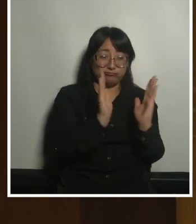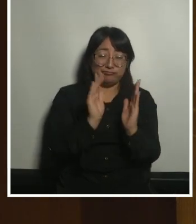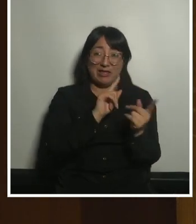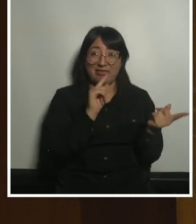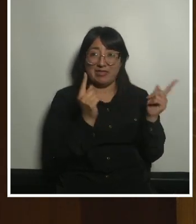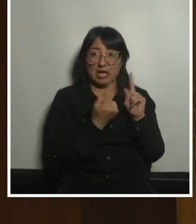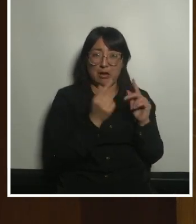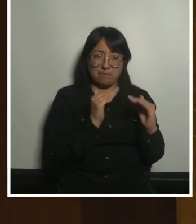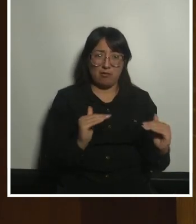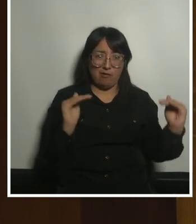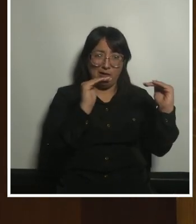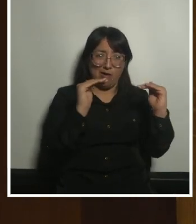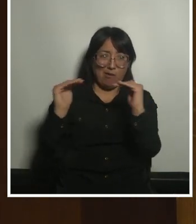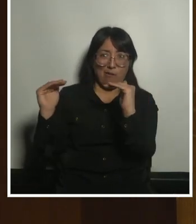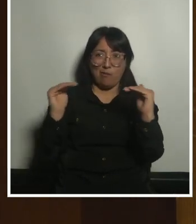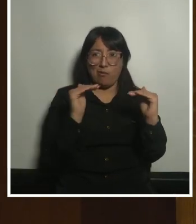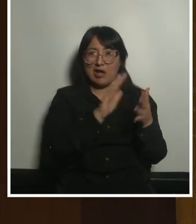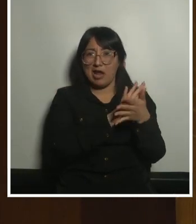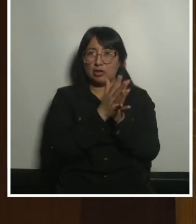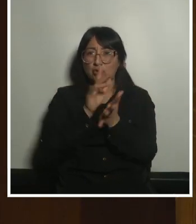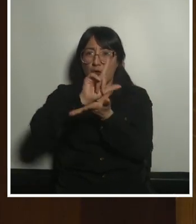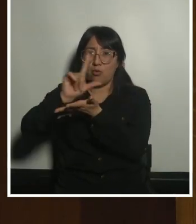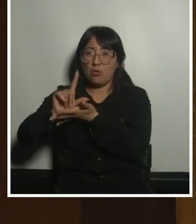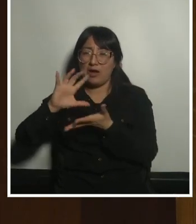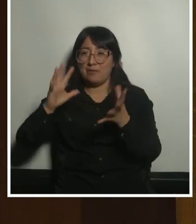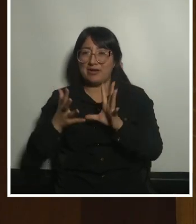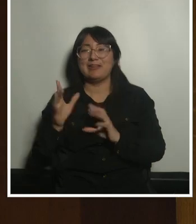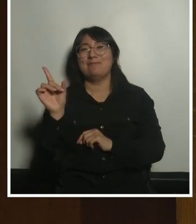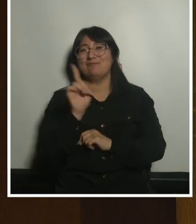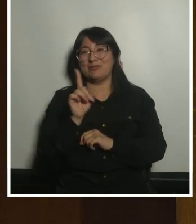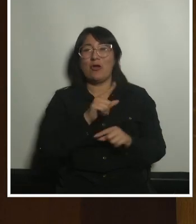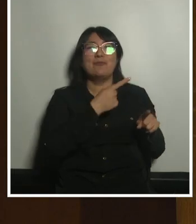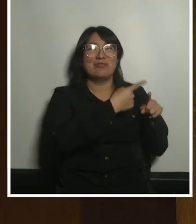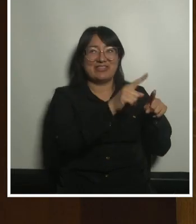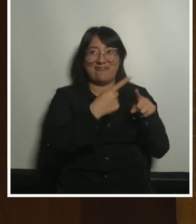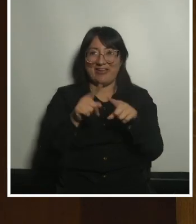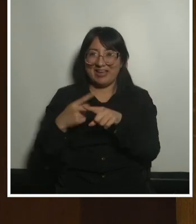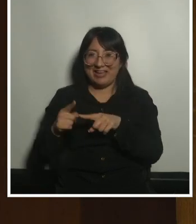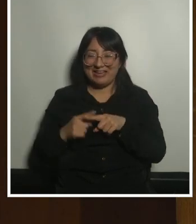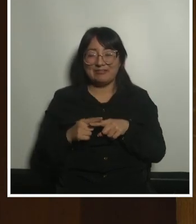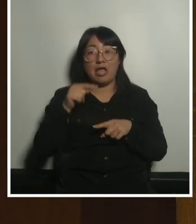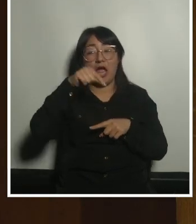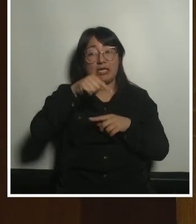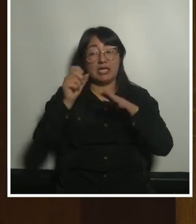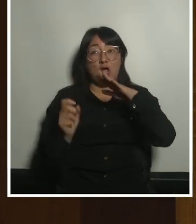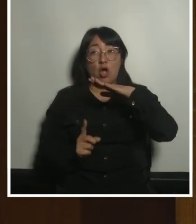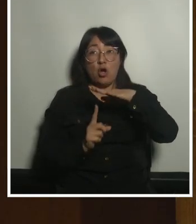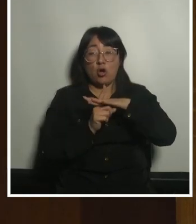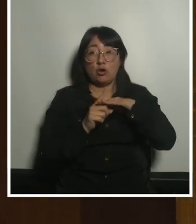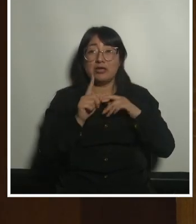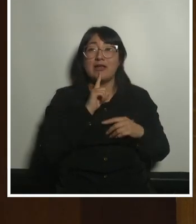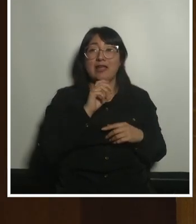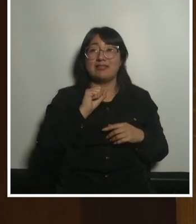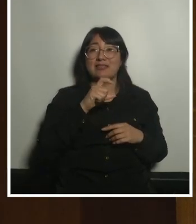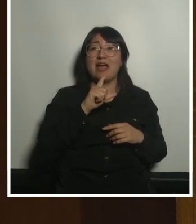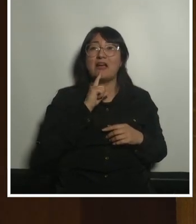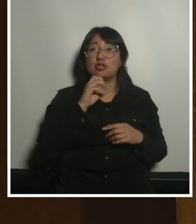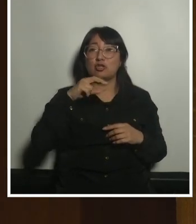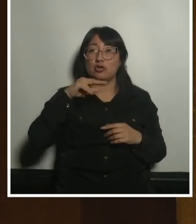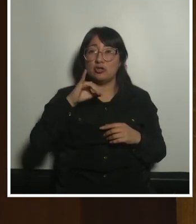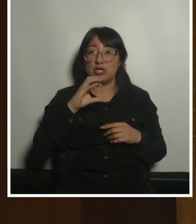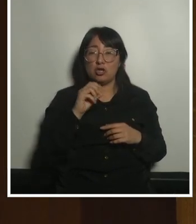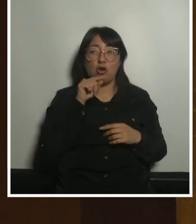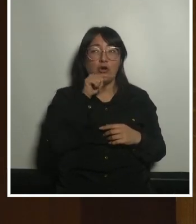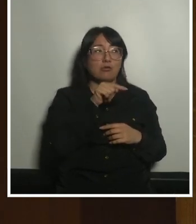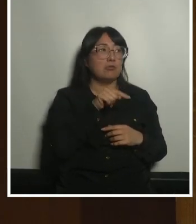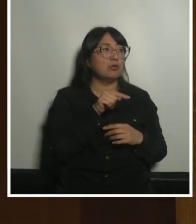por igual a todos los lugares del planeta. Y nosotros tenemos por origen el factor tectónico como el que más nos